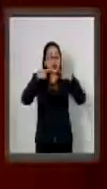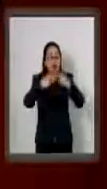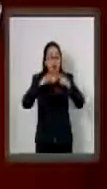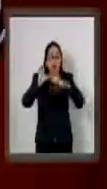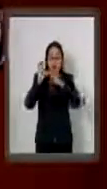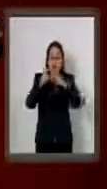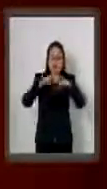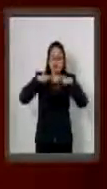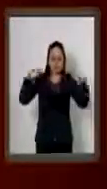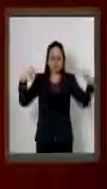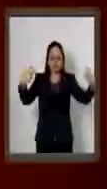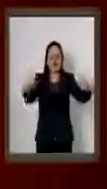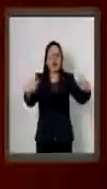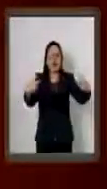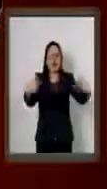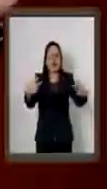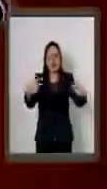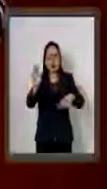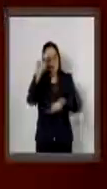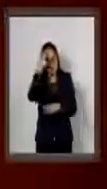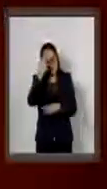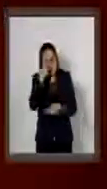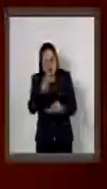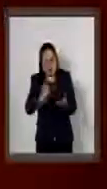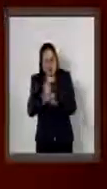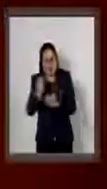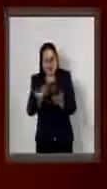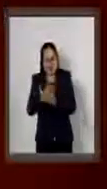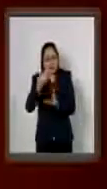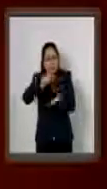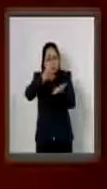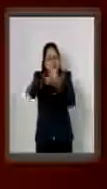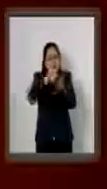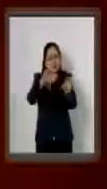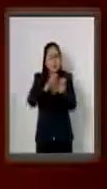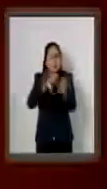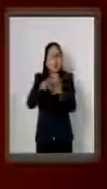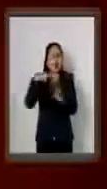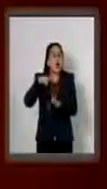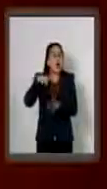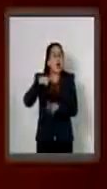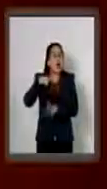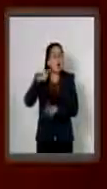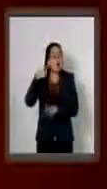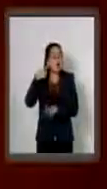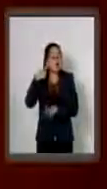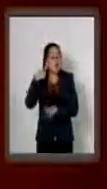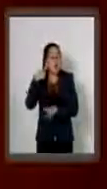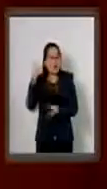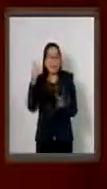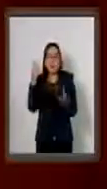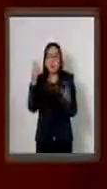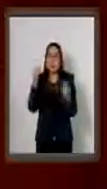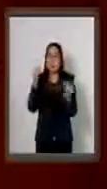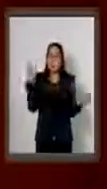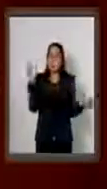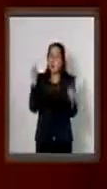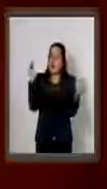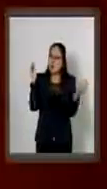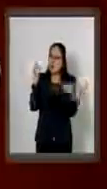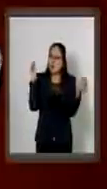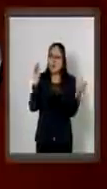debemos recordar, en las que se aprobó este dictamen, se escucharon argumentos acalorados en los que